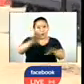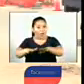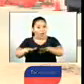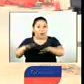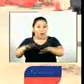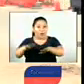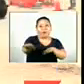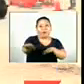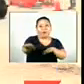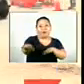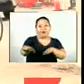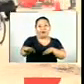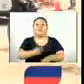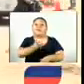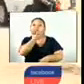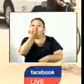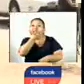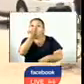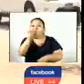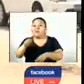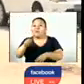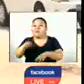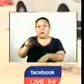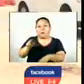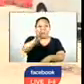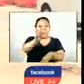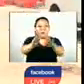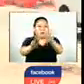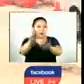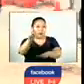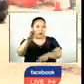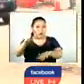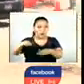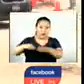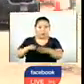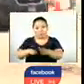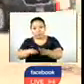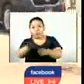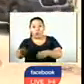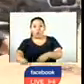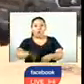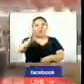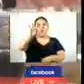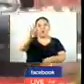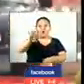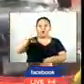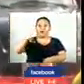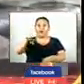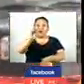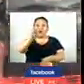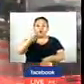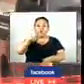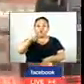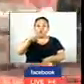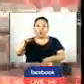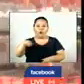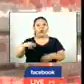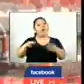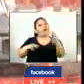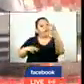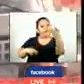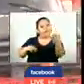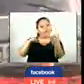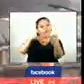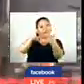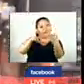hacia el desvío de Zacatecoluca que son 27 kilómetros de ampliación a cuatro carriles dimos inicio con esta obra